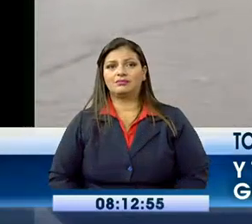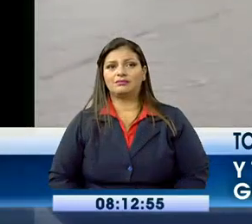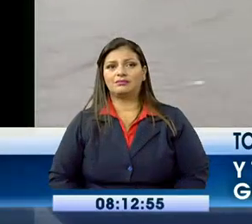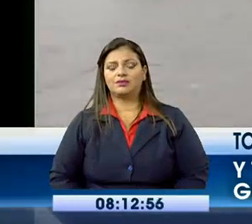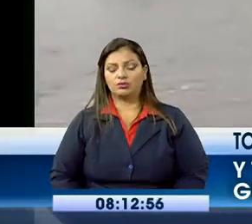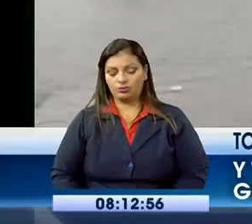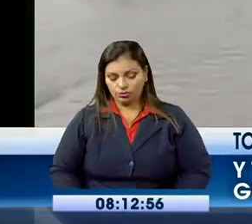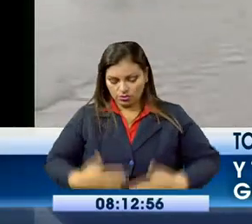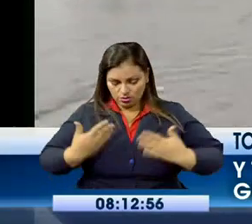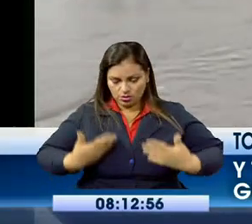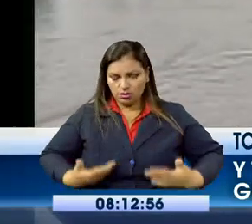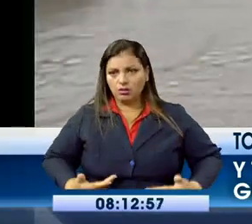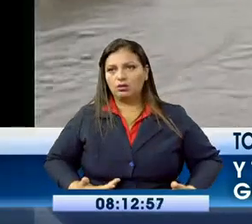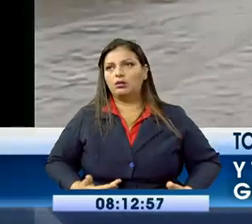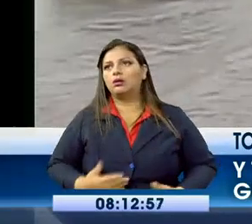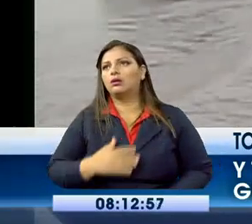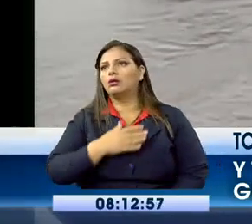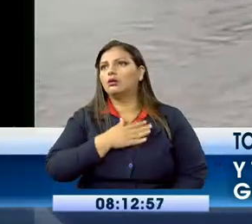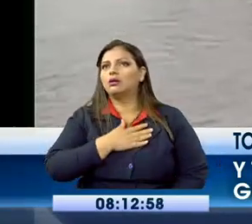Afortunadamente,